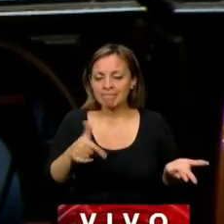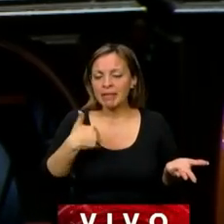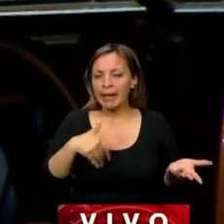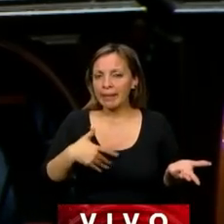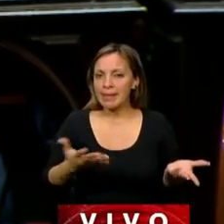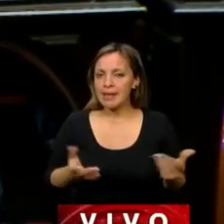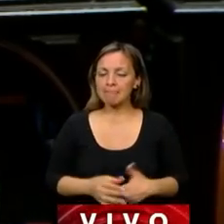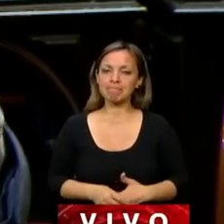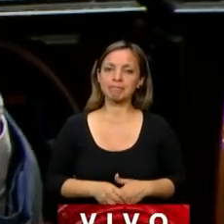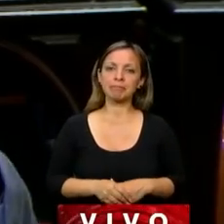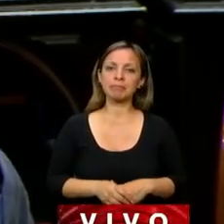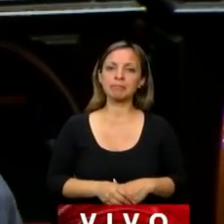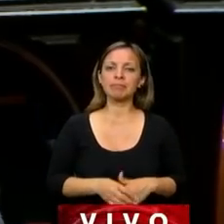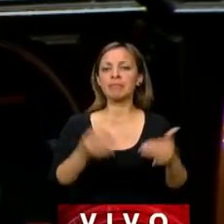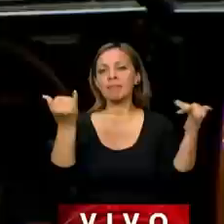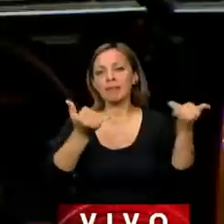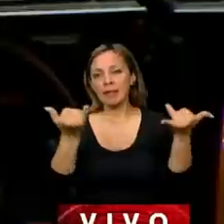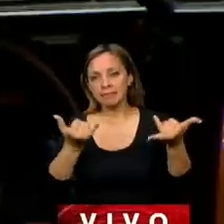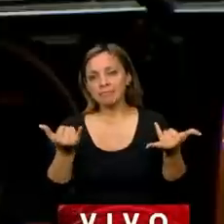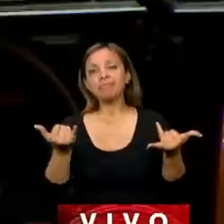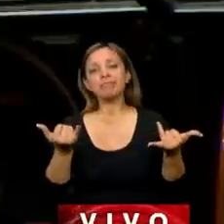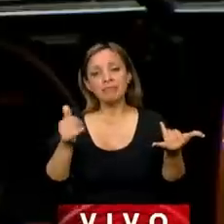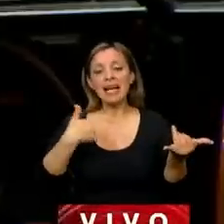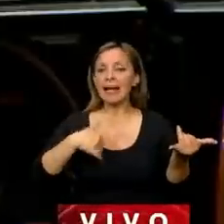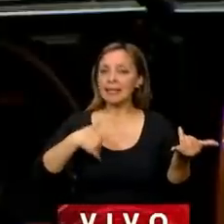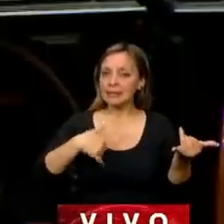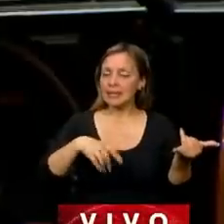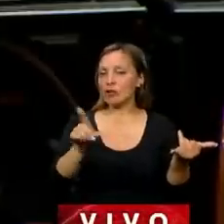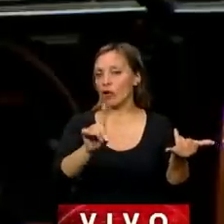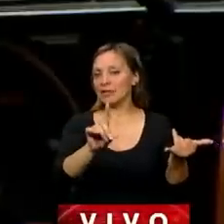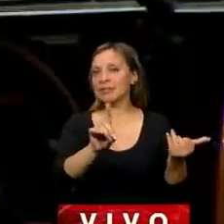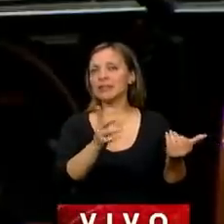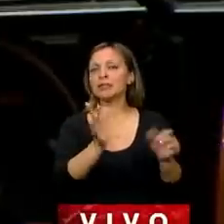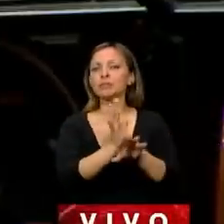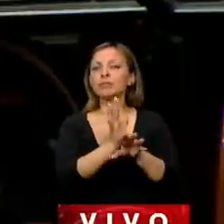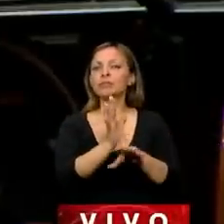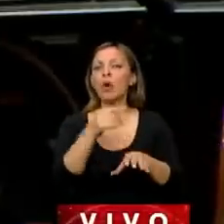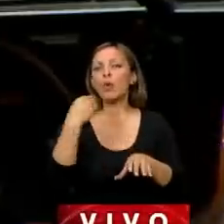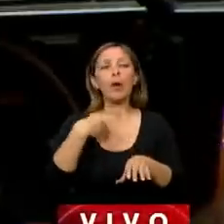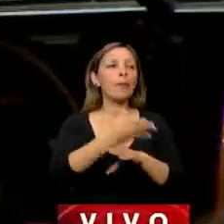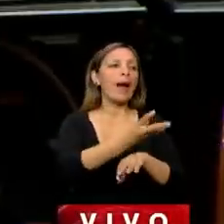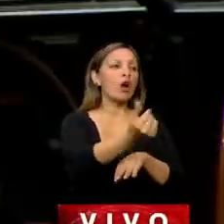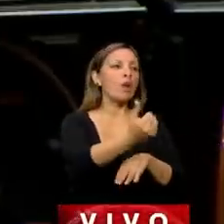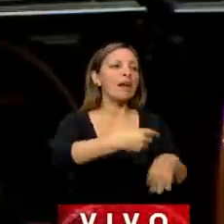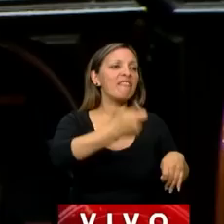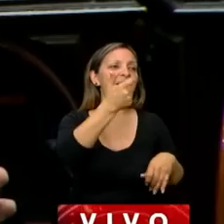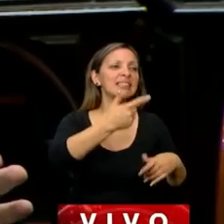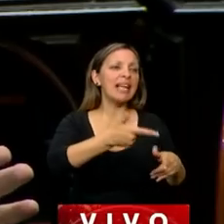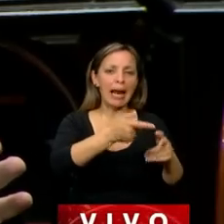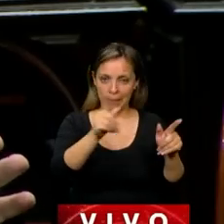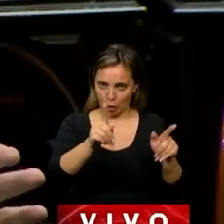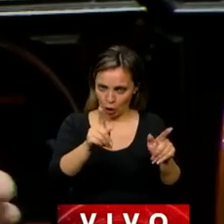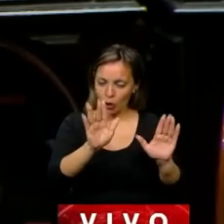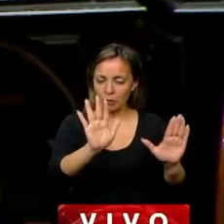Argentina. Está claro que nuestro país no es un país donde alguien vaya y compre armas en el supermercado o